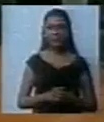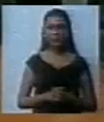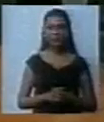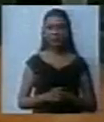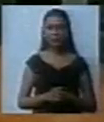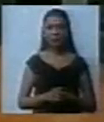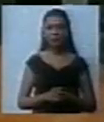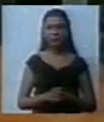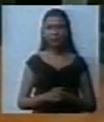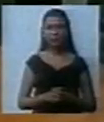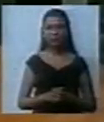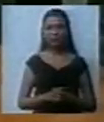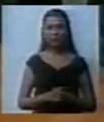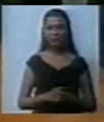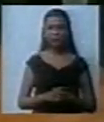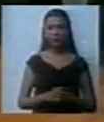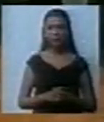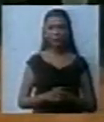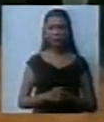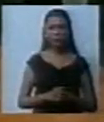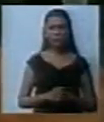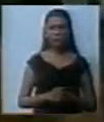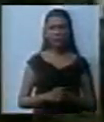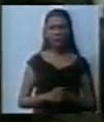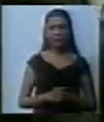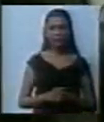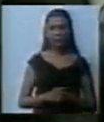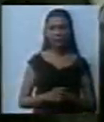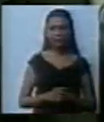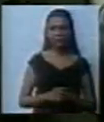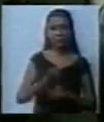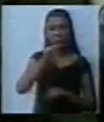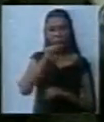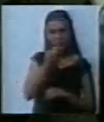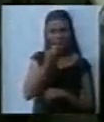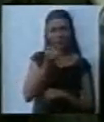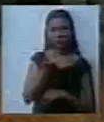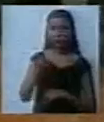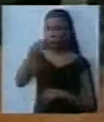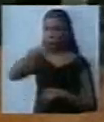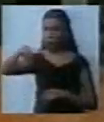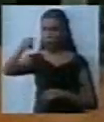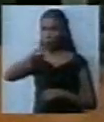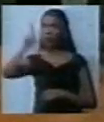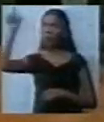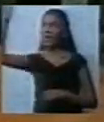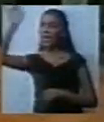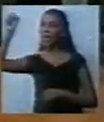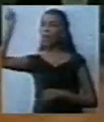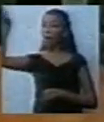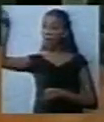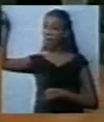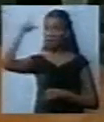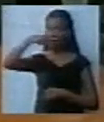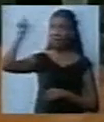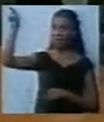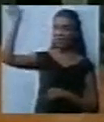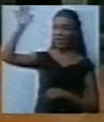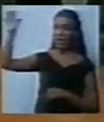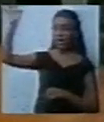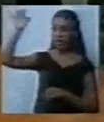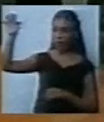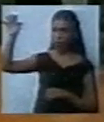area. Oh, okay, wonderful. Maravilloso. Bueno, quería preguntarle si ellos en Europa tienen conocimiento de que acá en